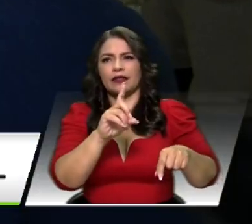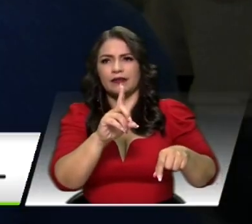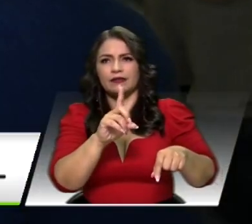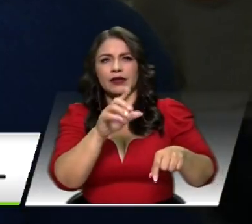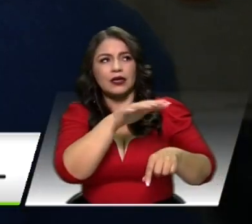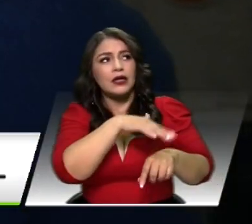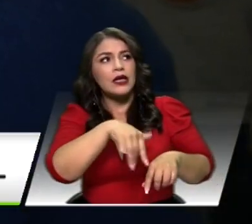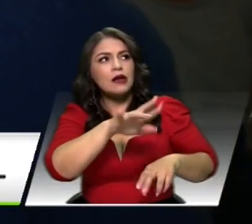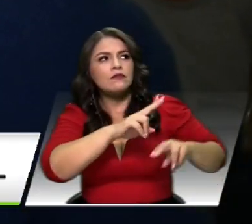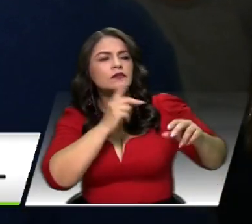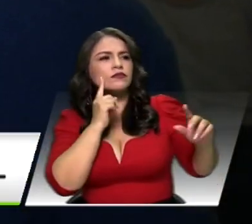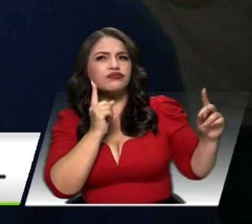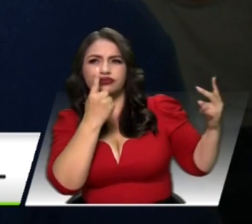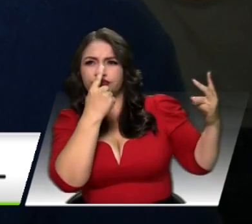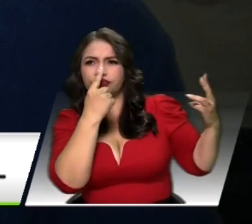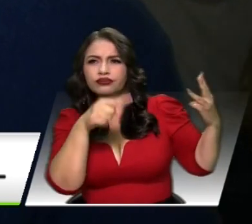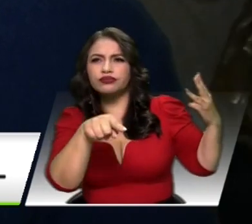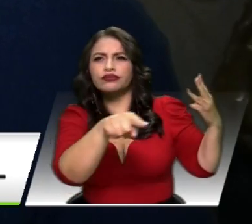Habían